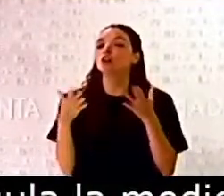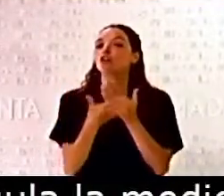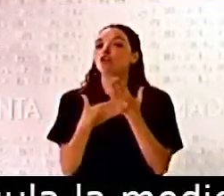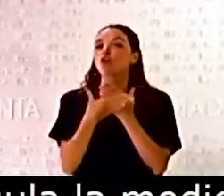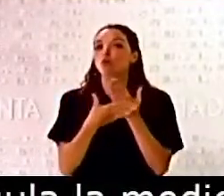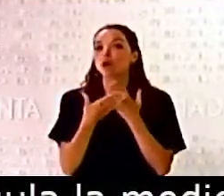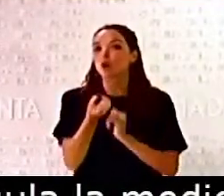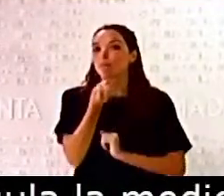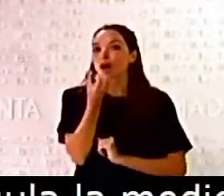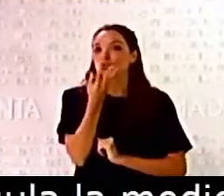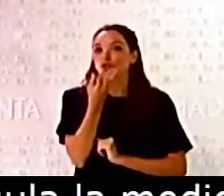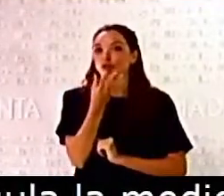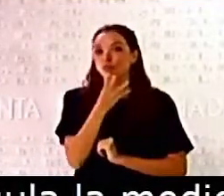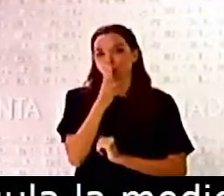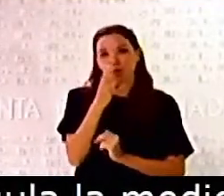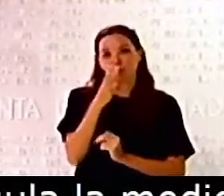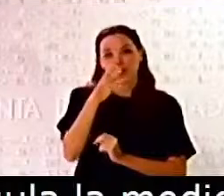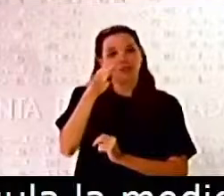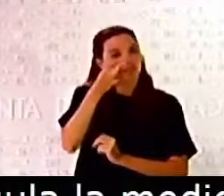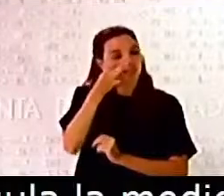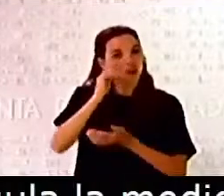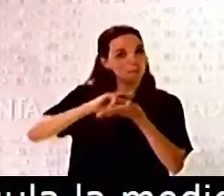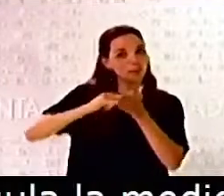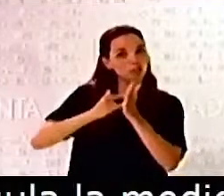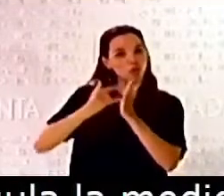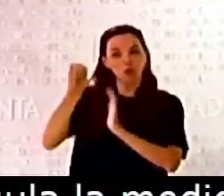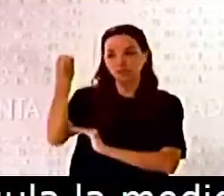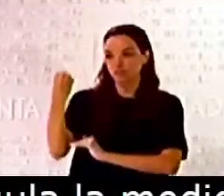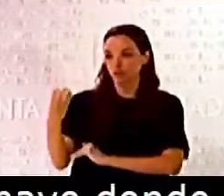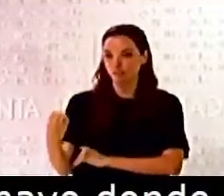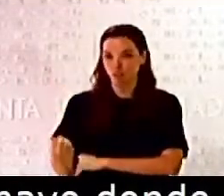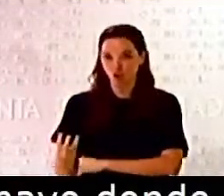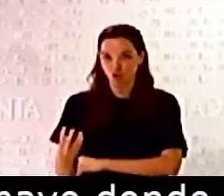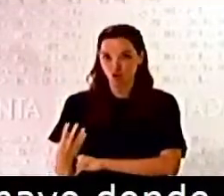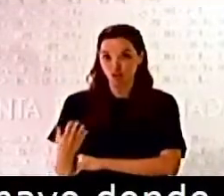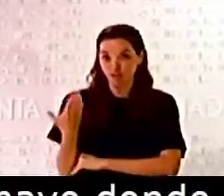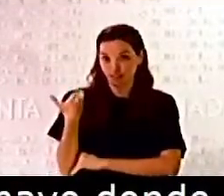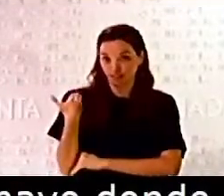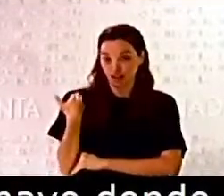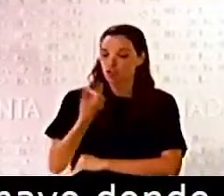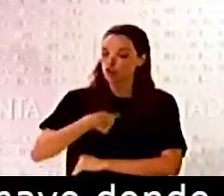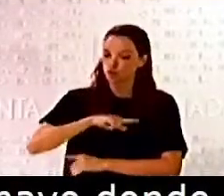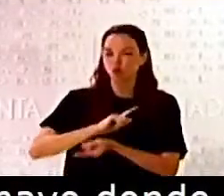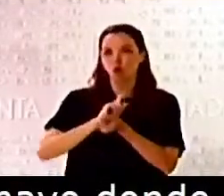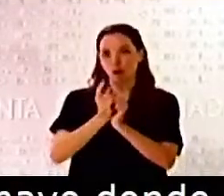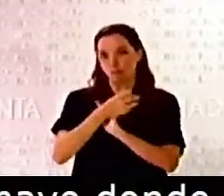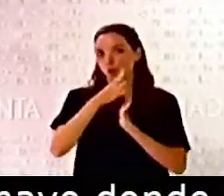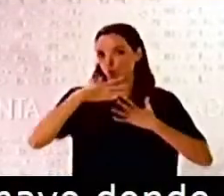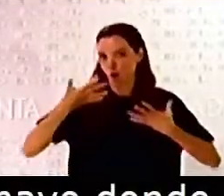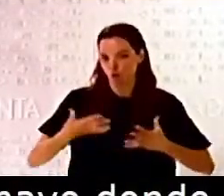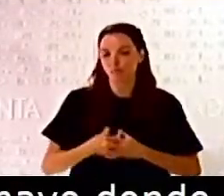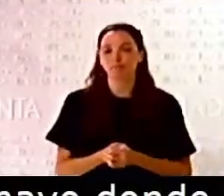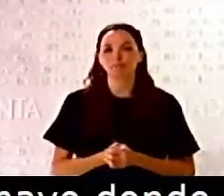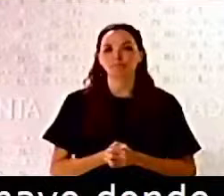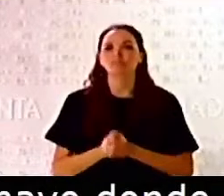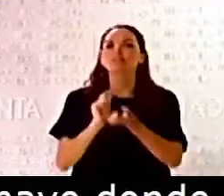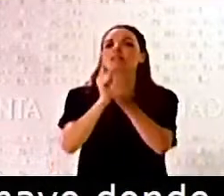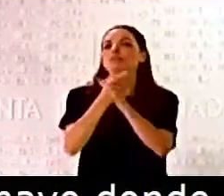semáforo, y esas modificaciones van en el siguiente sentido. En primer lugar,